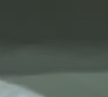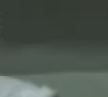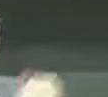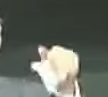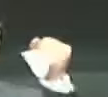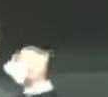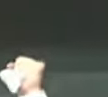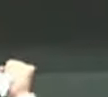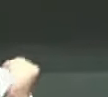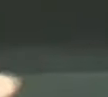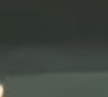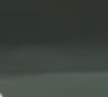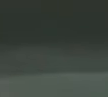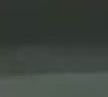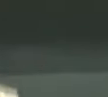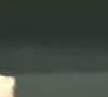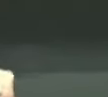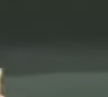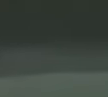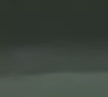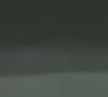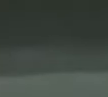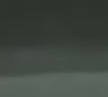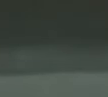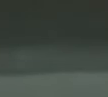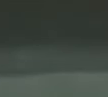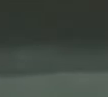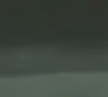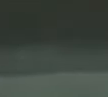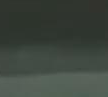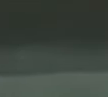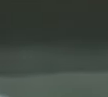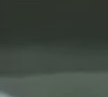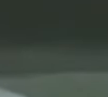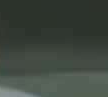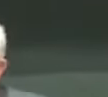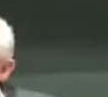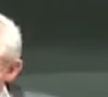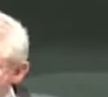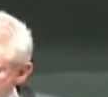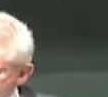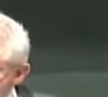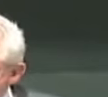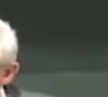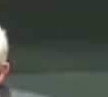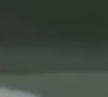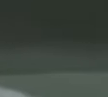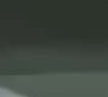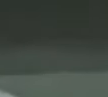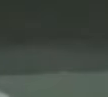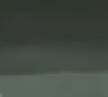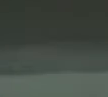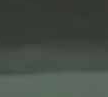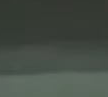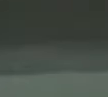Denle un aplauso a Cristo, que se merece toda la gloria, toda la alabanza.